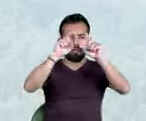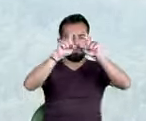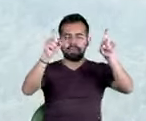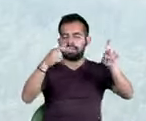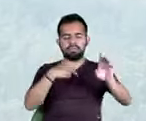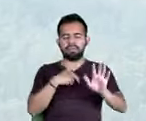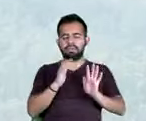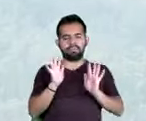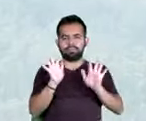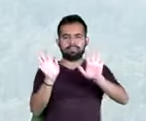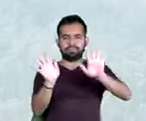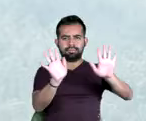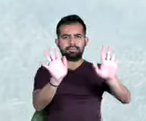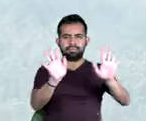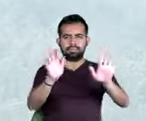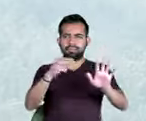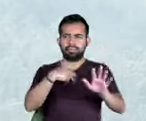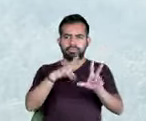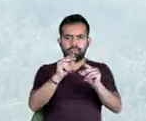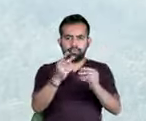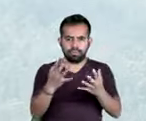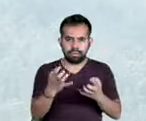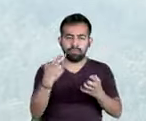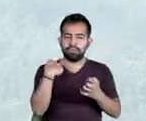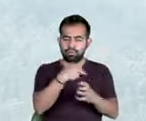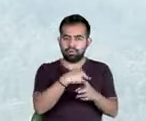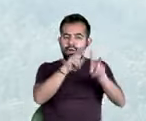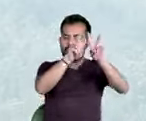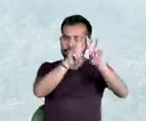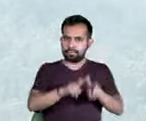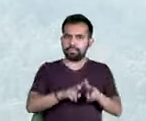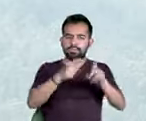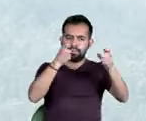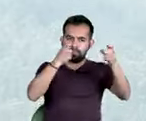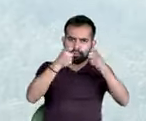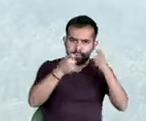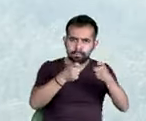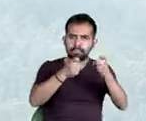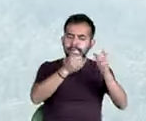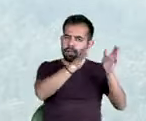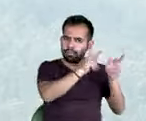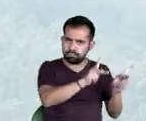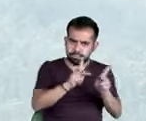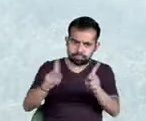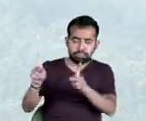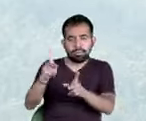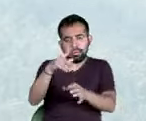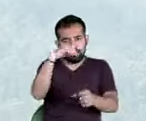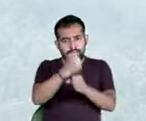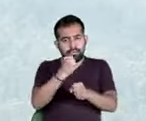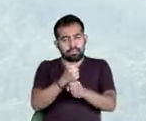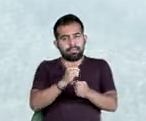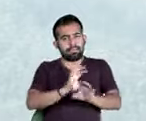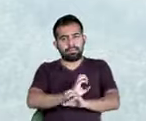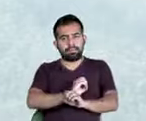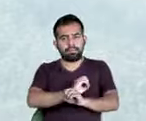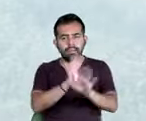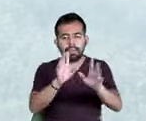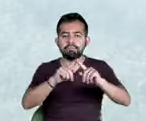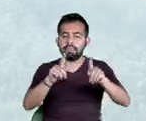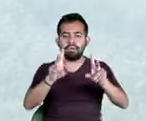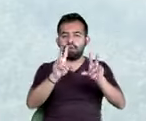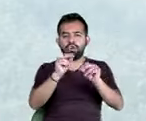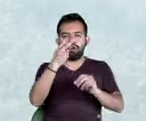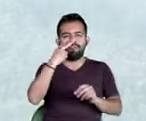interesar llorar sobre la leche derramada. Haremos el diagnóstico, le daremos a ustedes la información, pero nos dedicaremos a trabajar. Pero no hemos visto